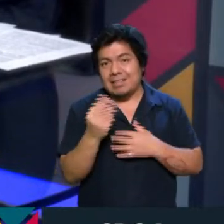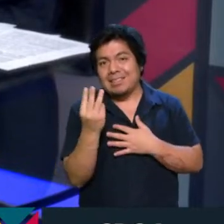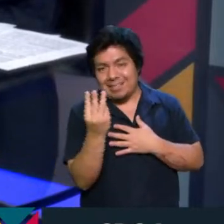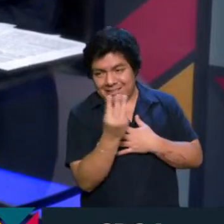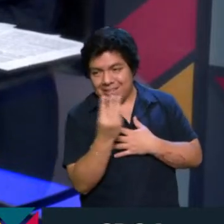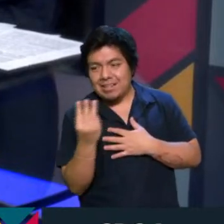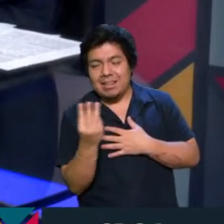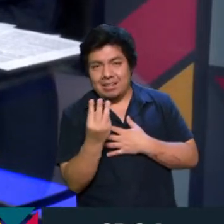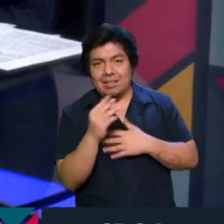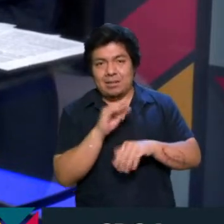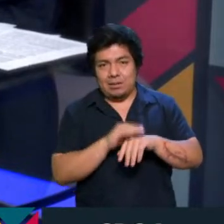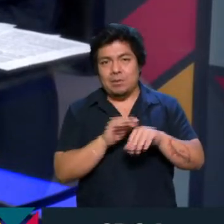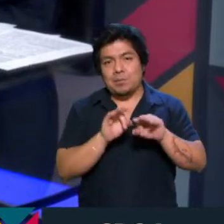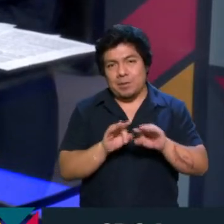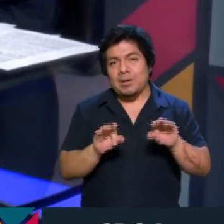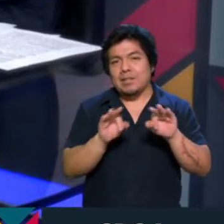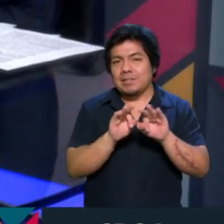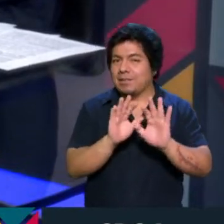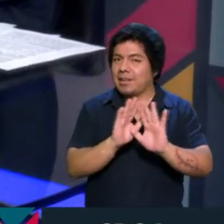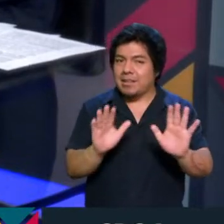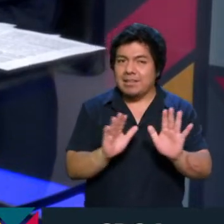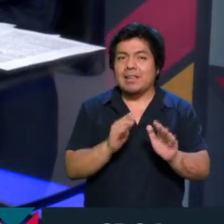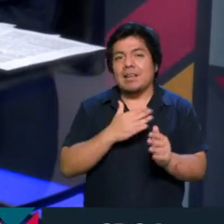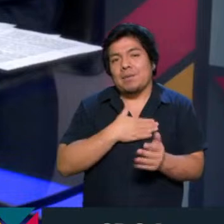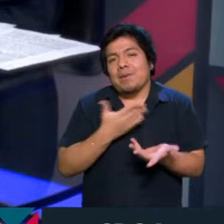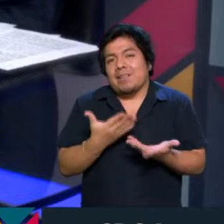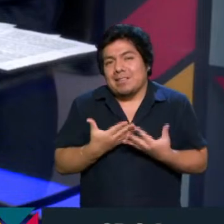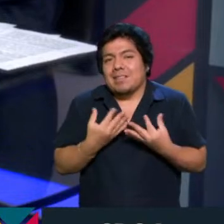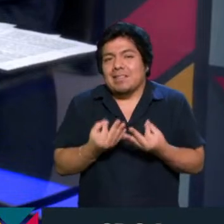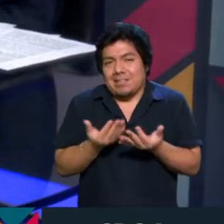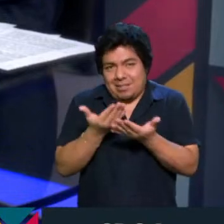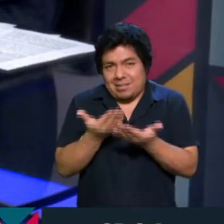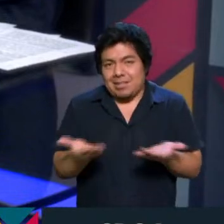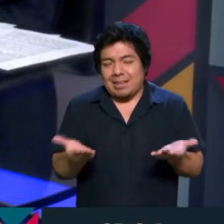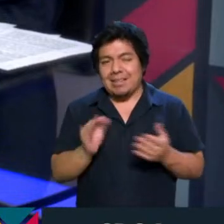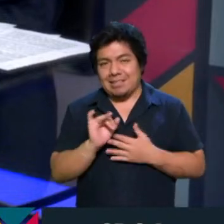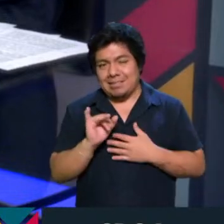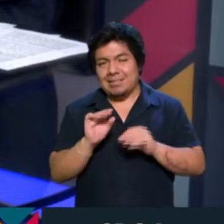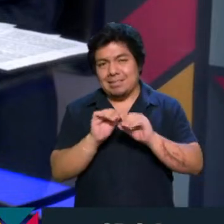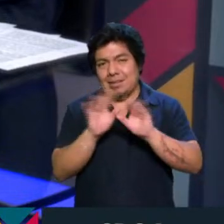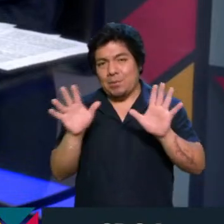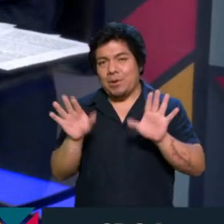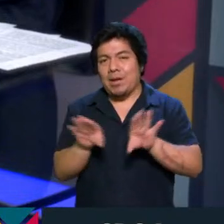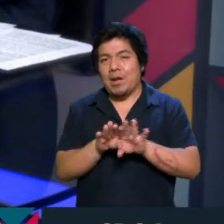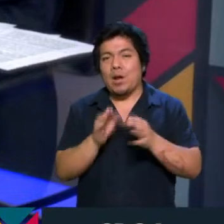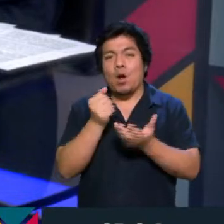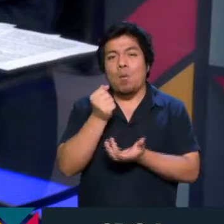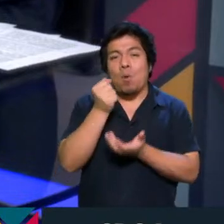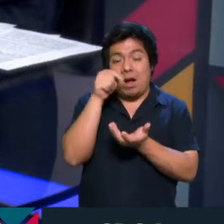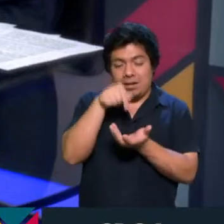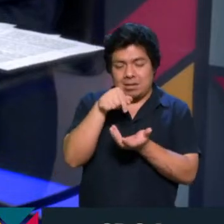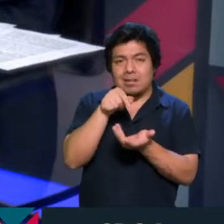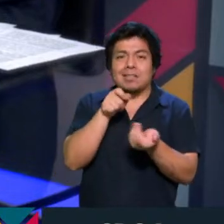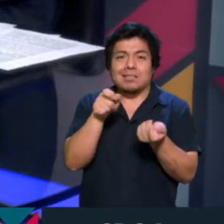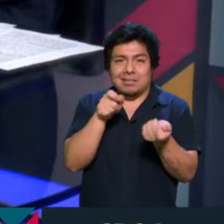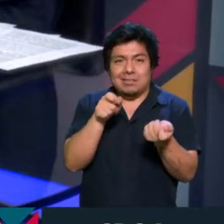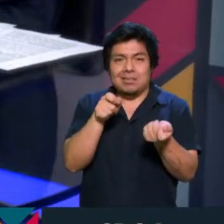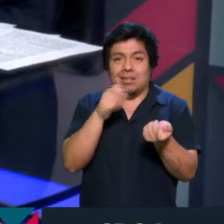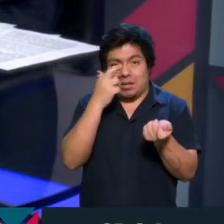en los órganos más importantes son los que garantizan la viabilidad y la transparencia en el manejo de los recursos que